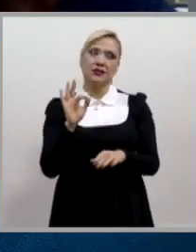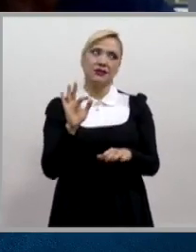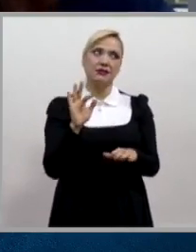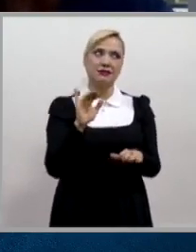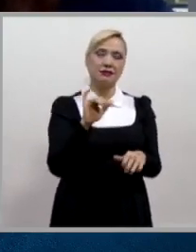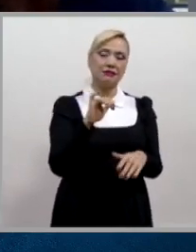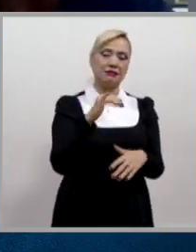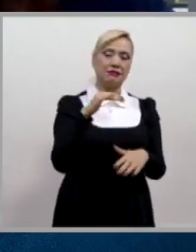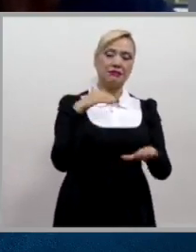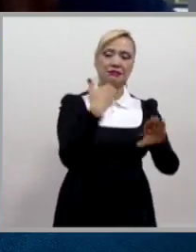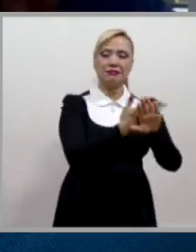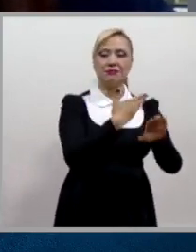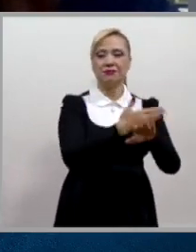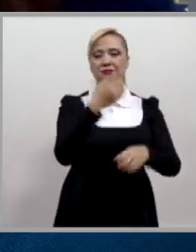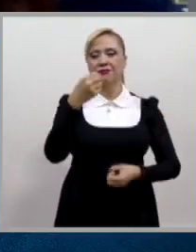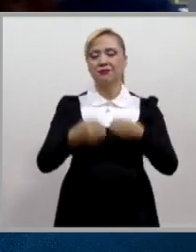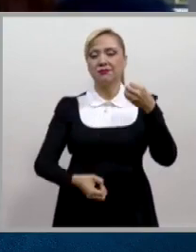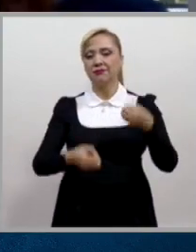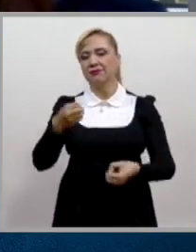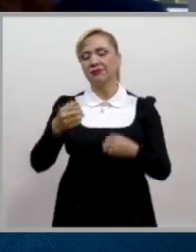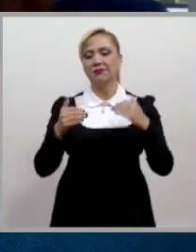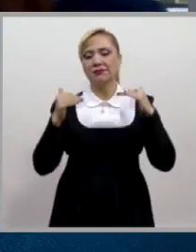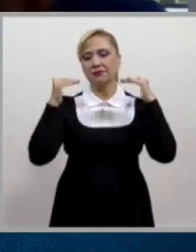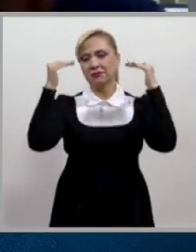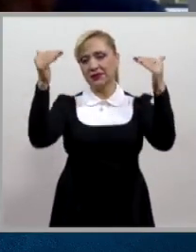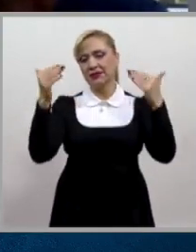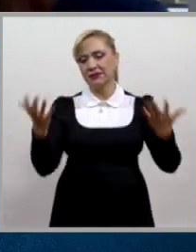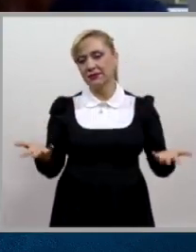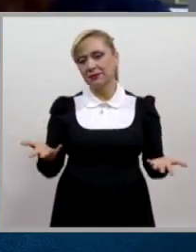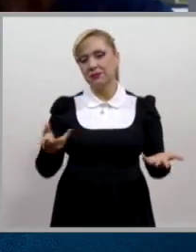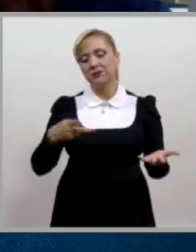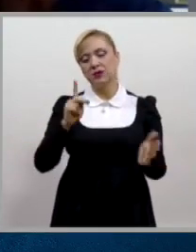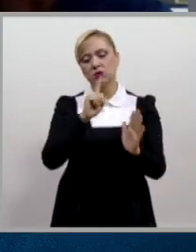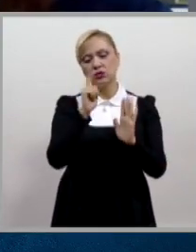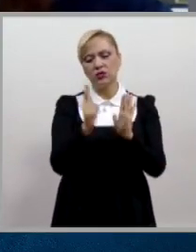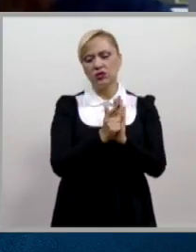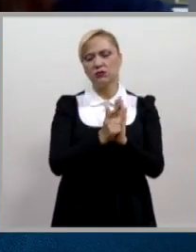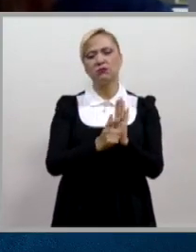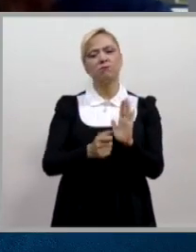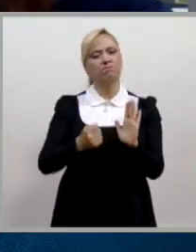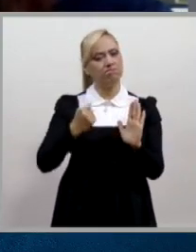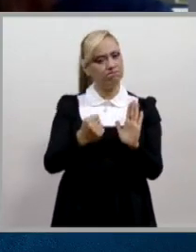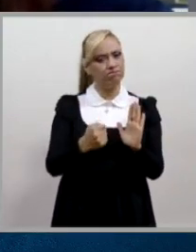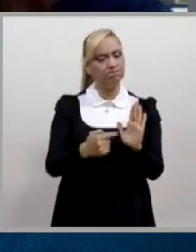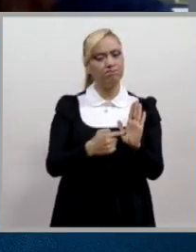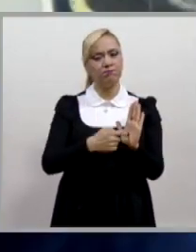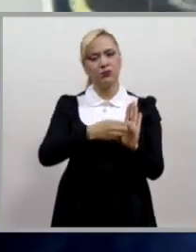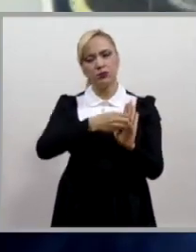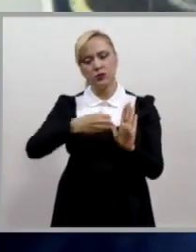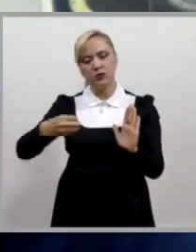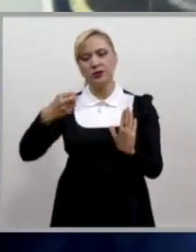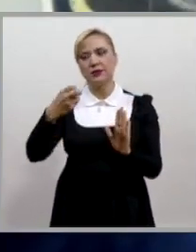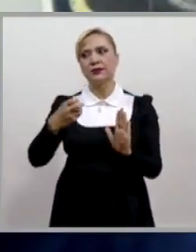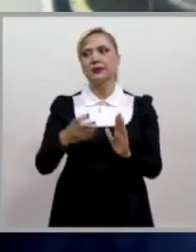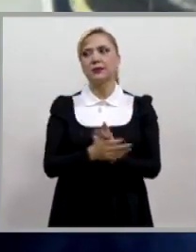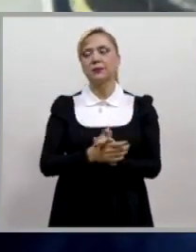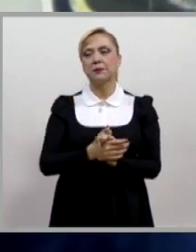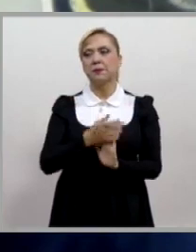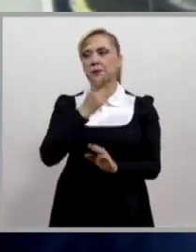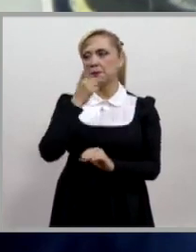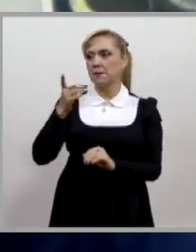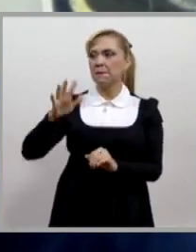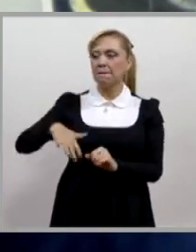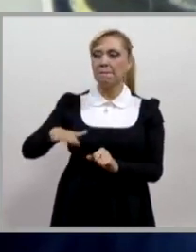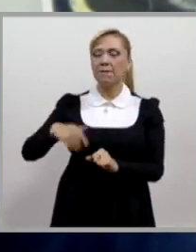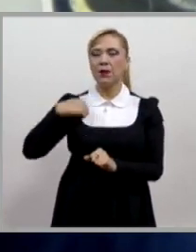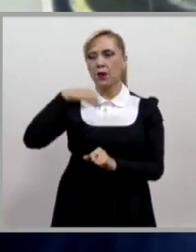como este camino del entendimiento que creo yo es el derecho. Pero me parece que, insisto, y con esto ya cierro, que como decía al inicio,